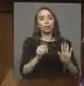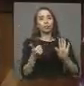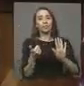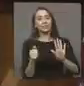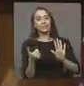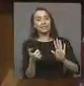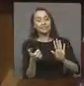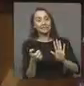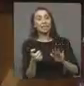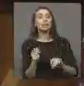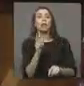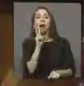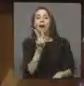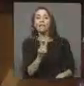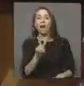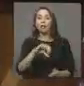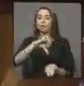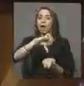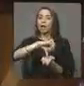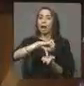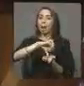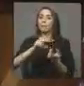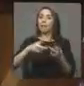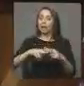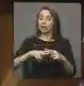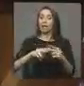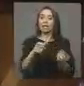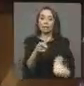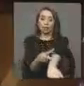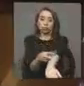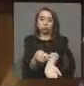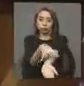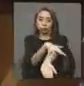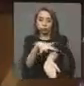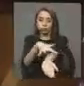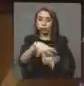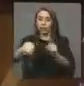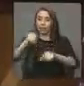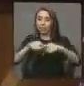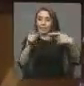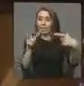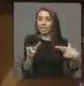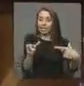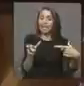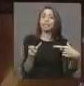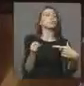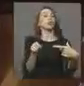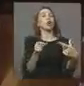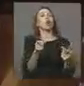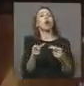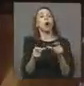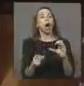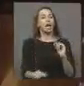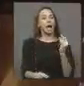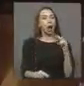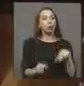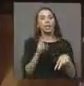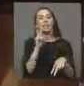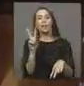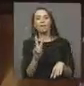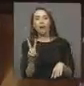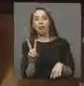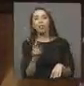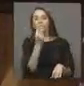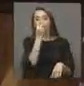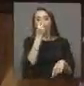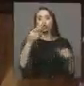1960, Valdivia fue la capital técnica de un territorio que al principio involucró las provincias de Cautín, Valdivia y